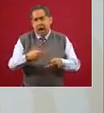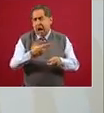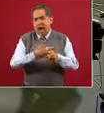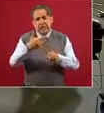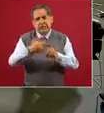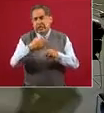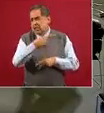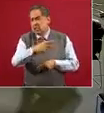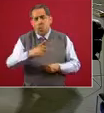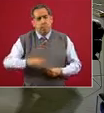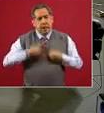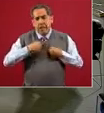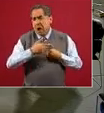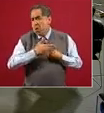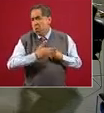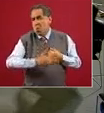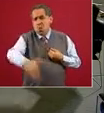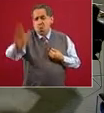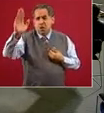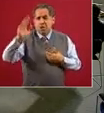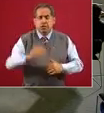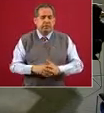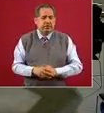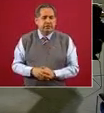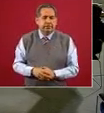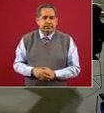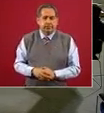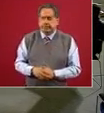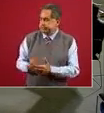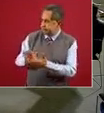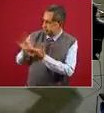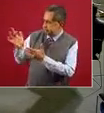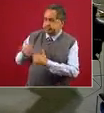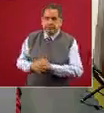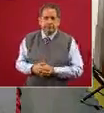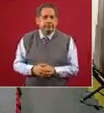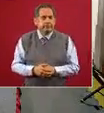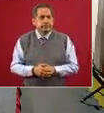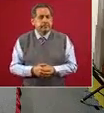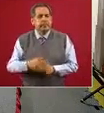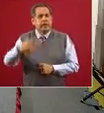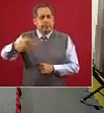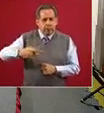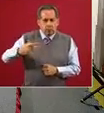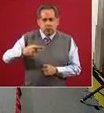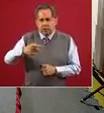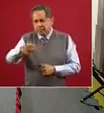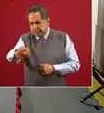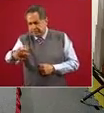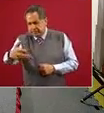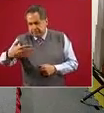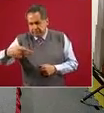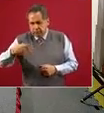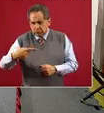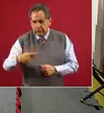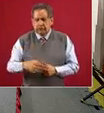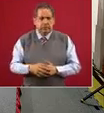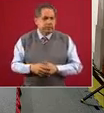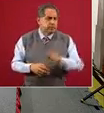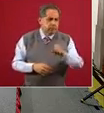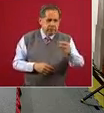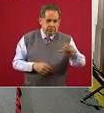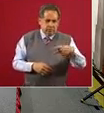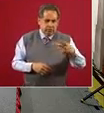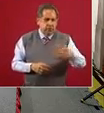lo largo de su vida. Muchas gracias. Vamos con las preguntas acá con el compañero y luego